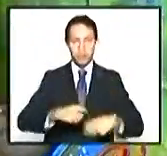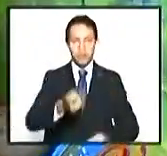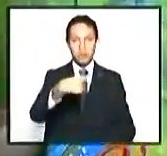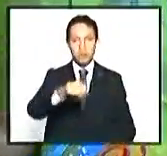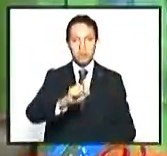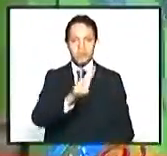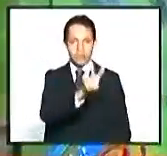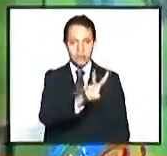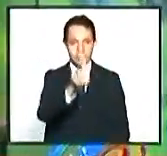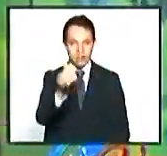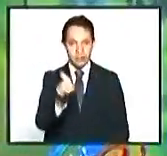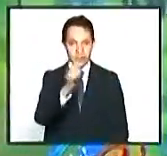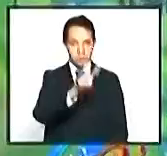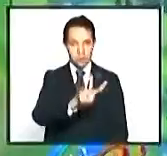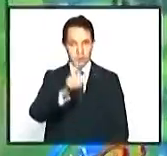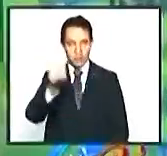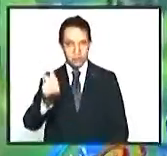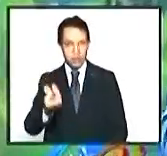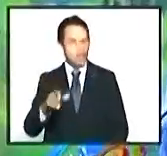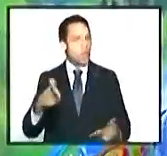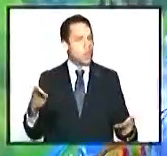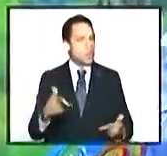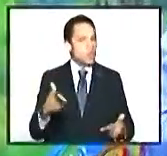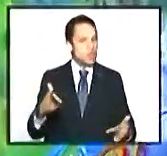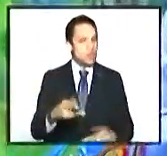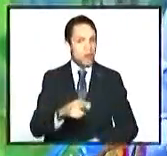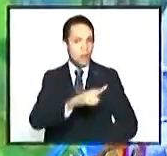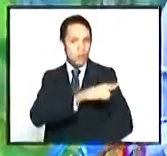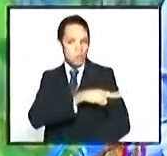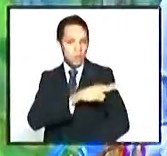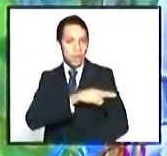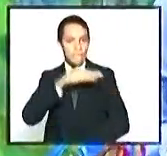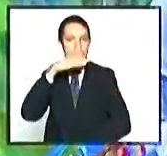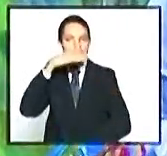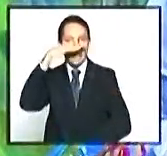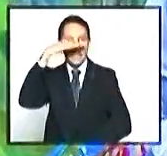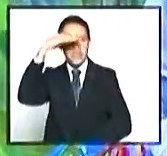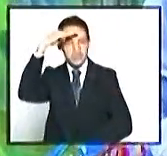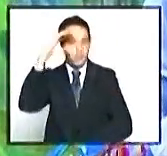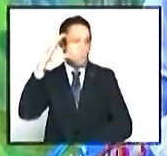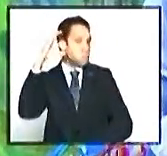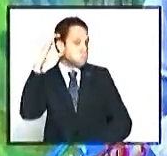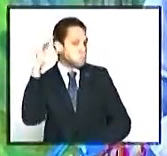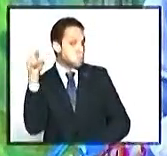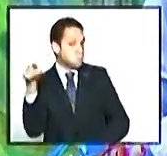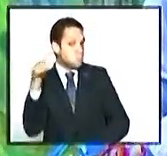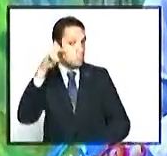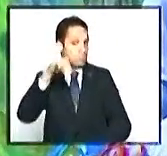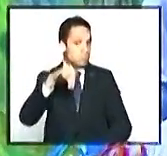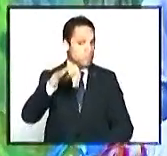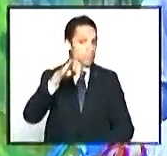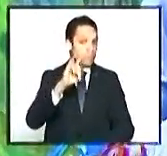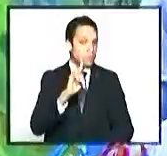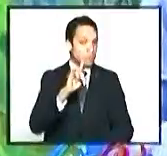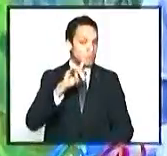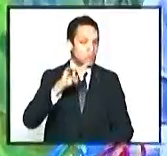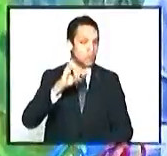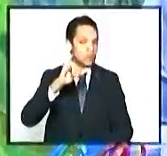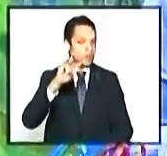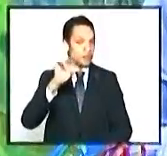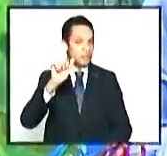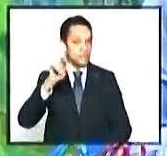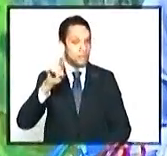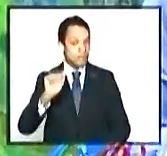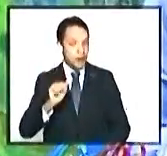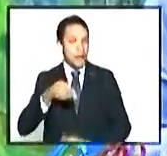y 27 se llevará a cabo en el Hotel Nutibara en Medellín y la entrada es gratis. Ustedes